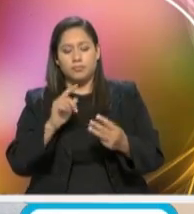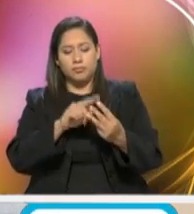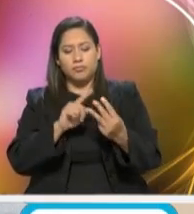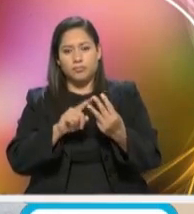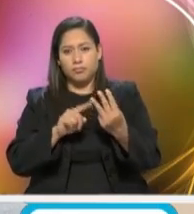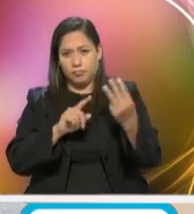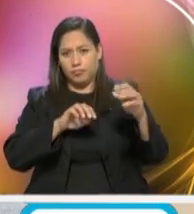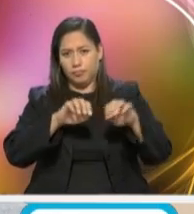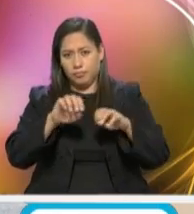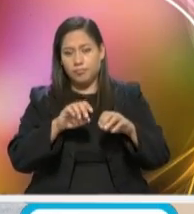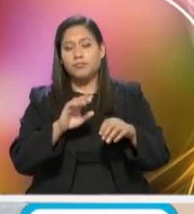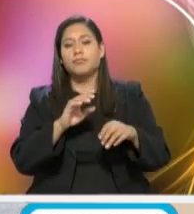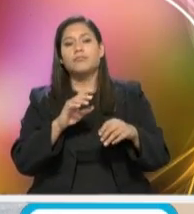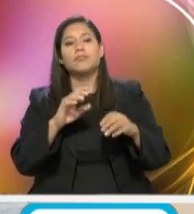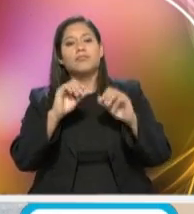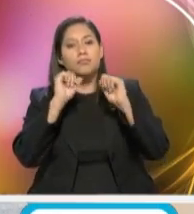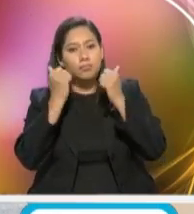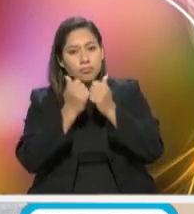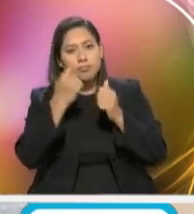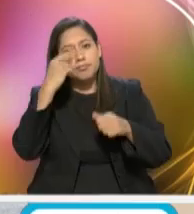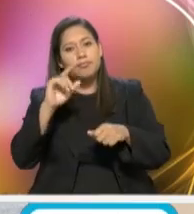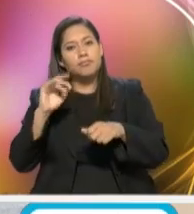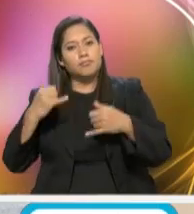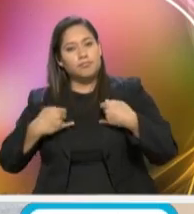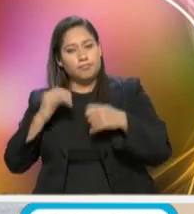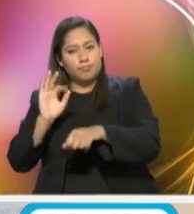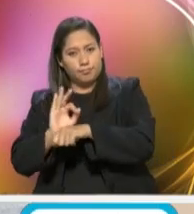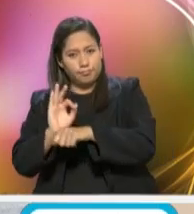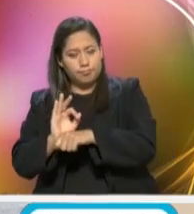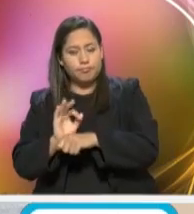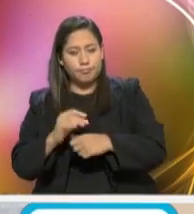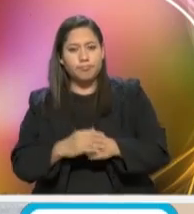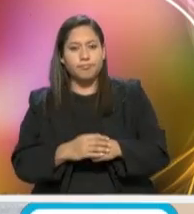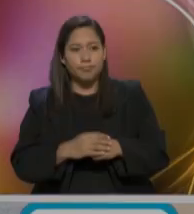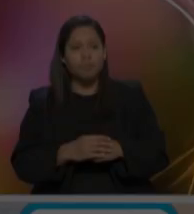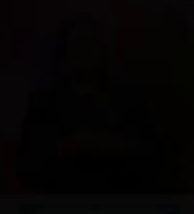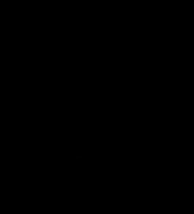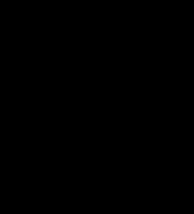bienestar y el beneficio directo de los jóvenes a que puedan desarrollar diversas habilidades.